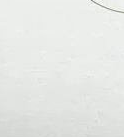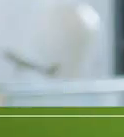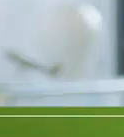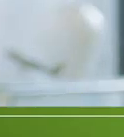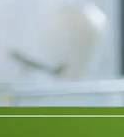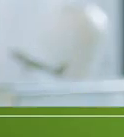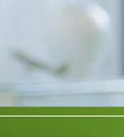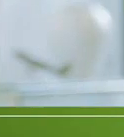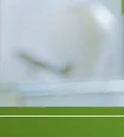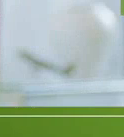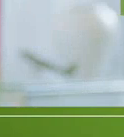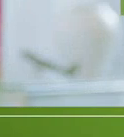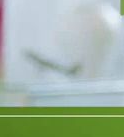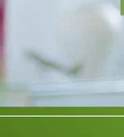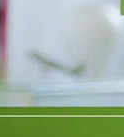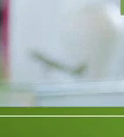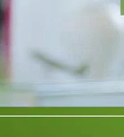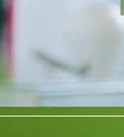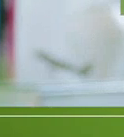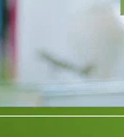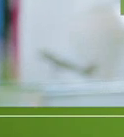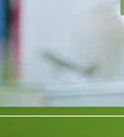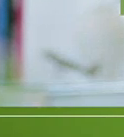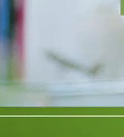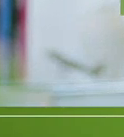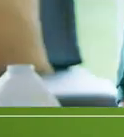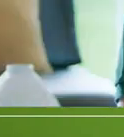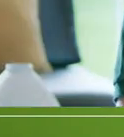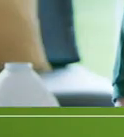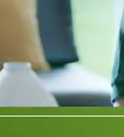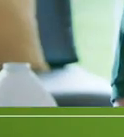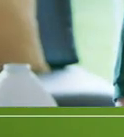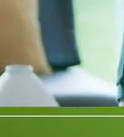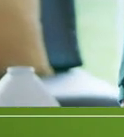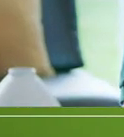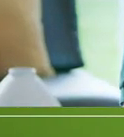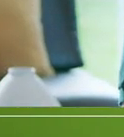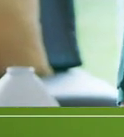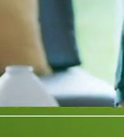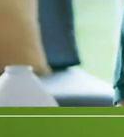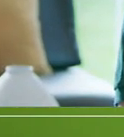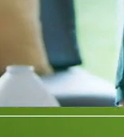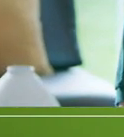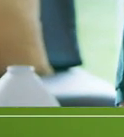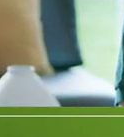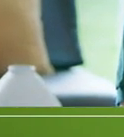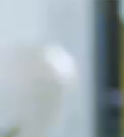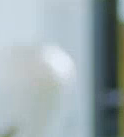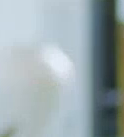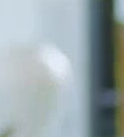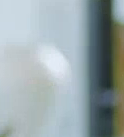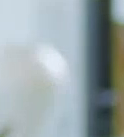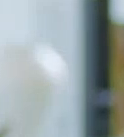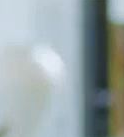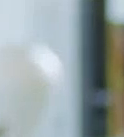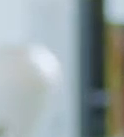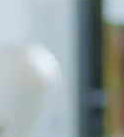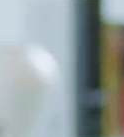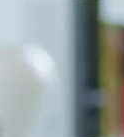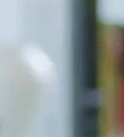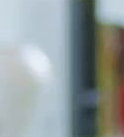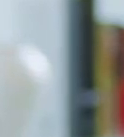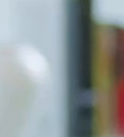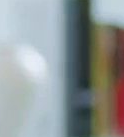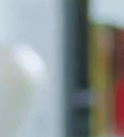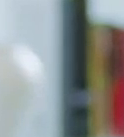Sentía el abdomen inflamado, muchos gases y tenía dolor frecuente. Consulté a mi médico y me dijo que tenía colitis. Me recomendó QG5 y ahora